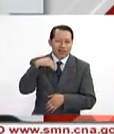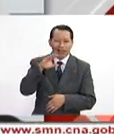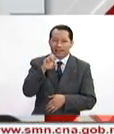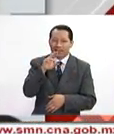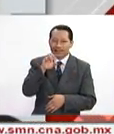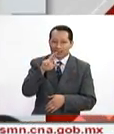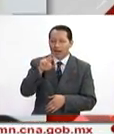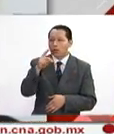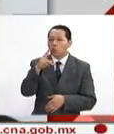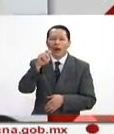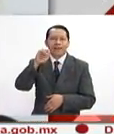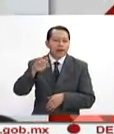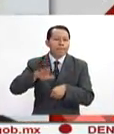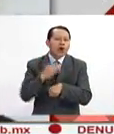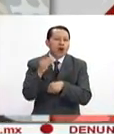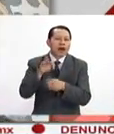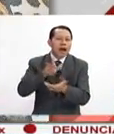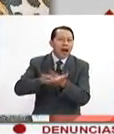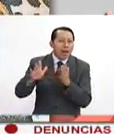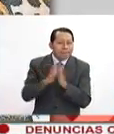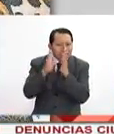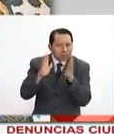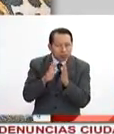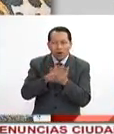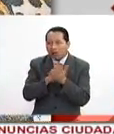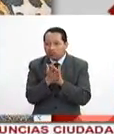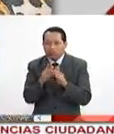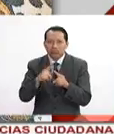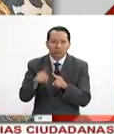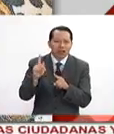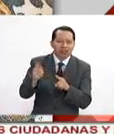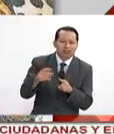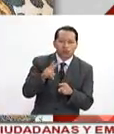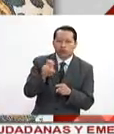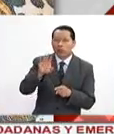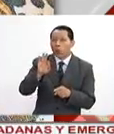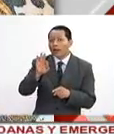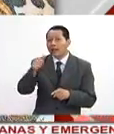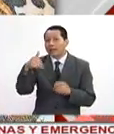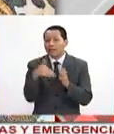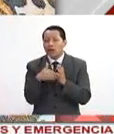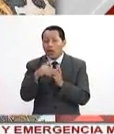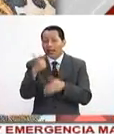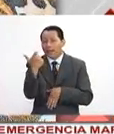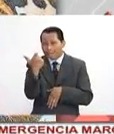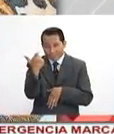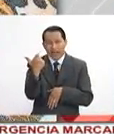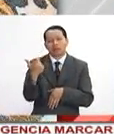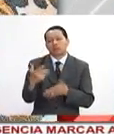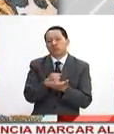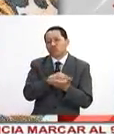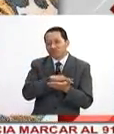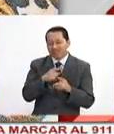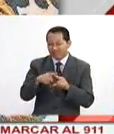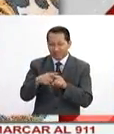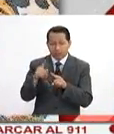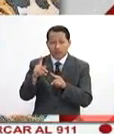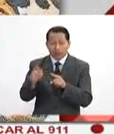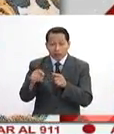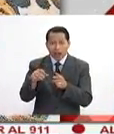Duarte por su presunta participación en el desvío de 246 millones de pesos. Esto mediante la firma